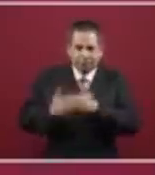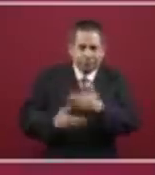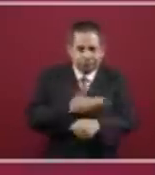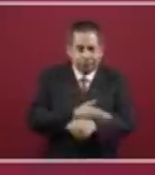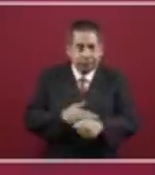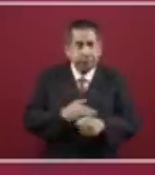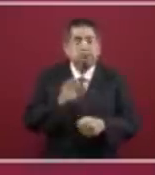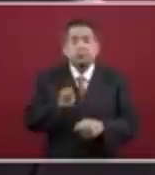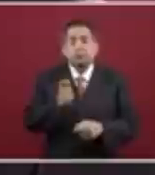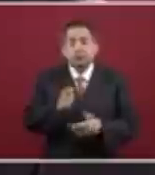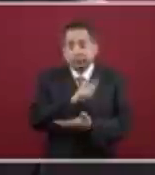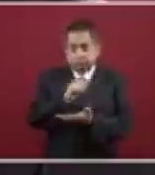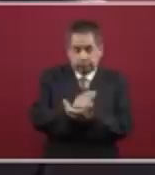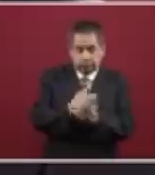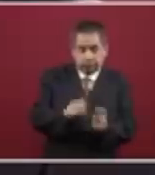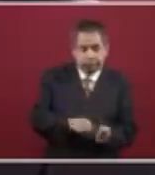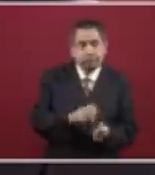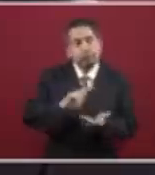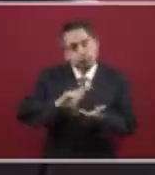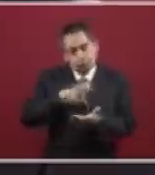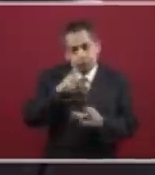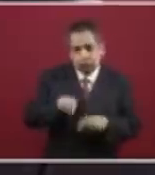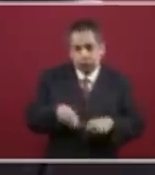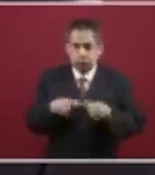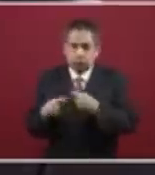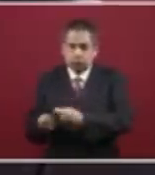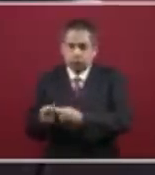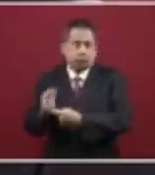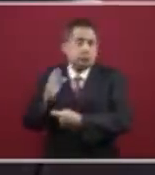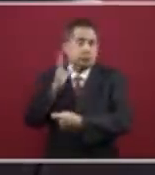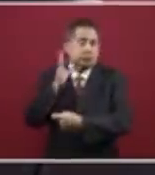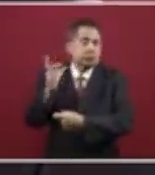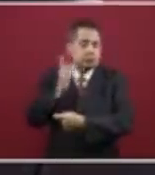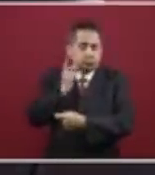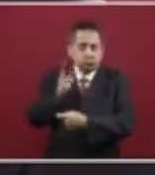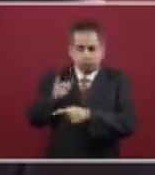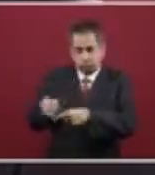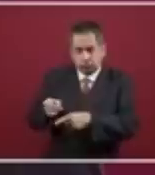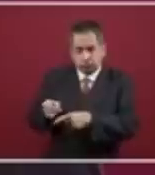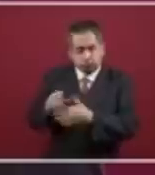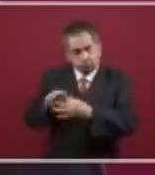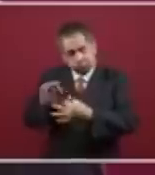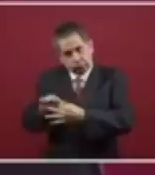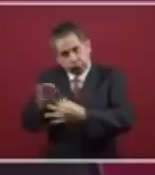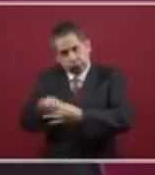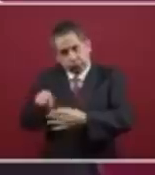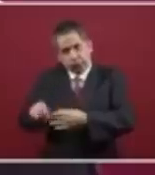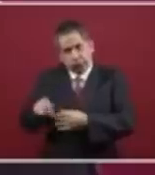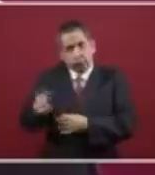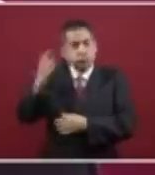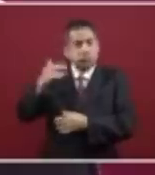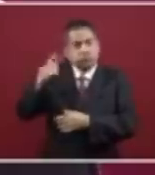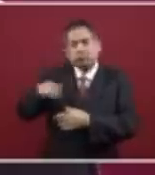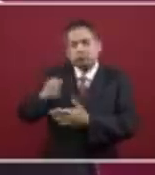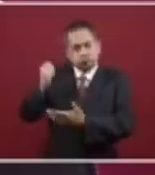regresa a la Cámara de Diputados, que ya había aprobado